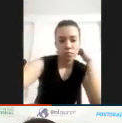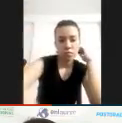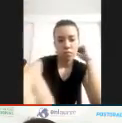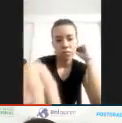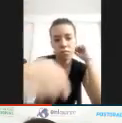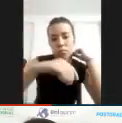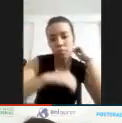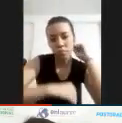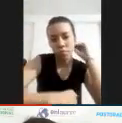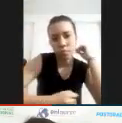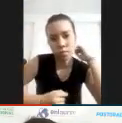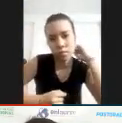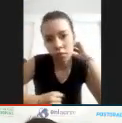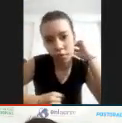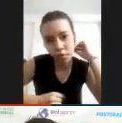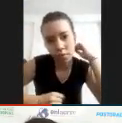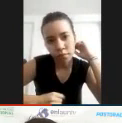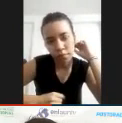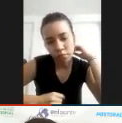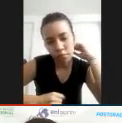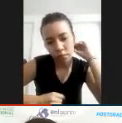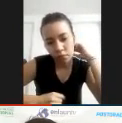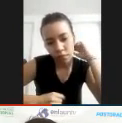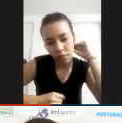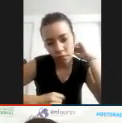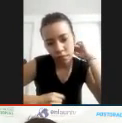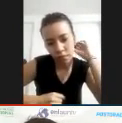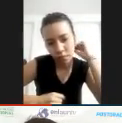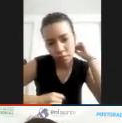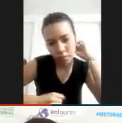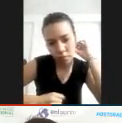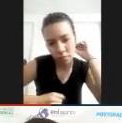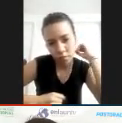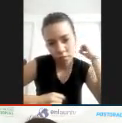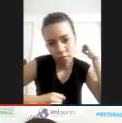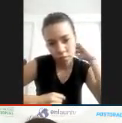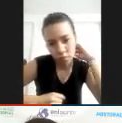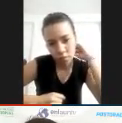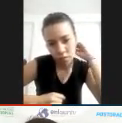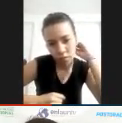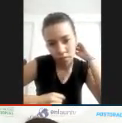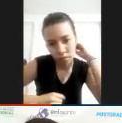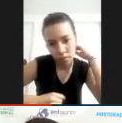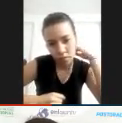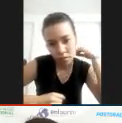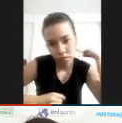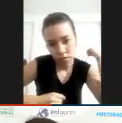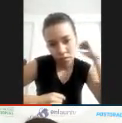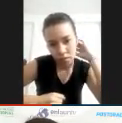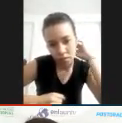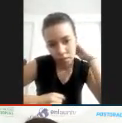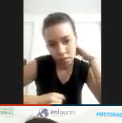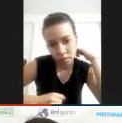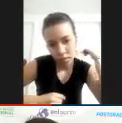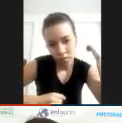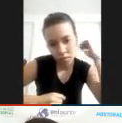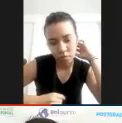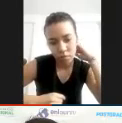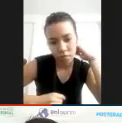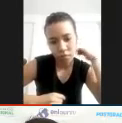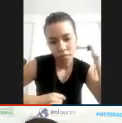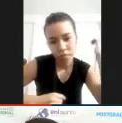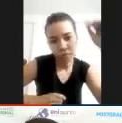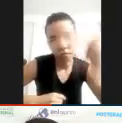casos ocurridos, ¿no? En el claro. Tema de los tribunales del derecho civil. Ajá. Cuando van a un divorcio, entonces deben recurrir a una instancia